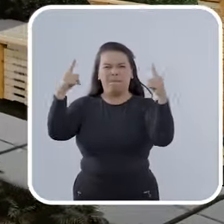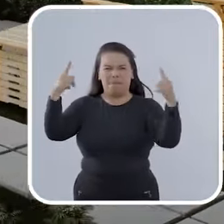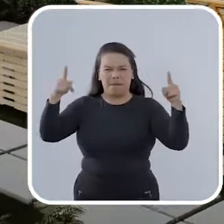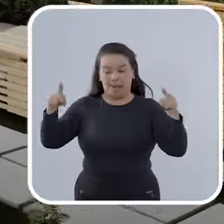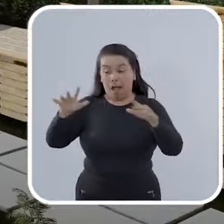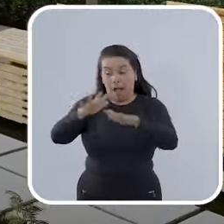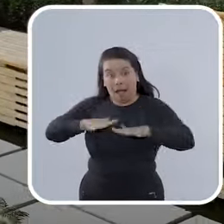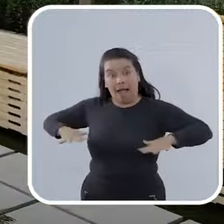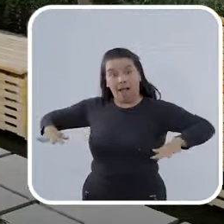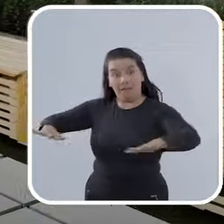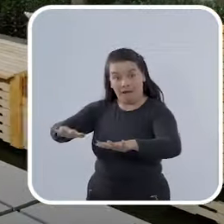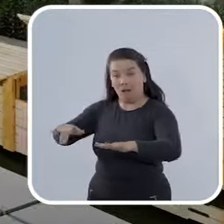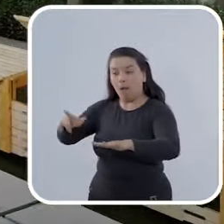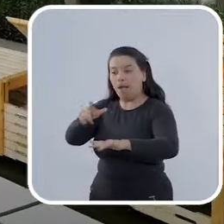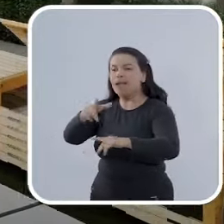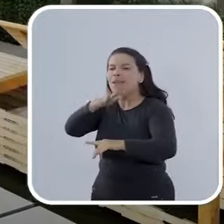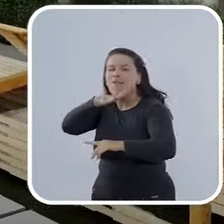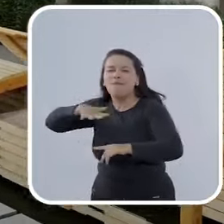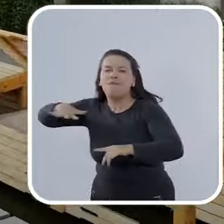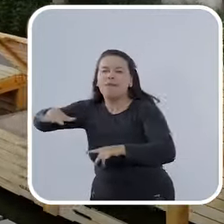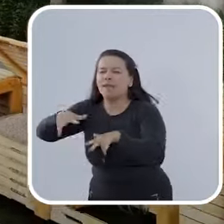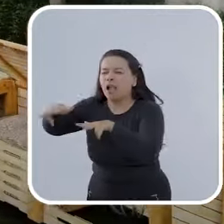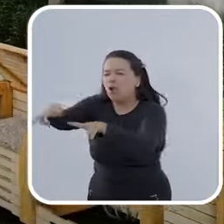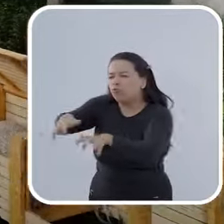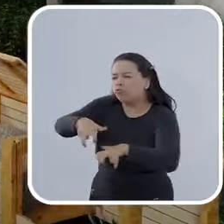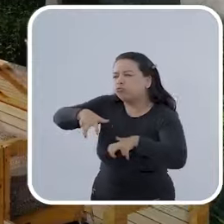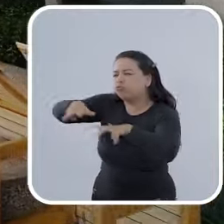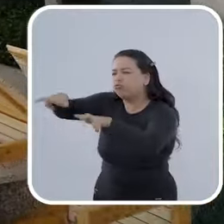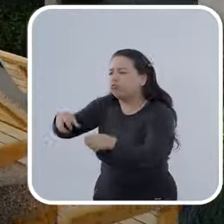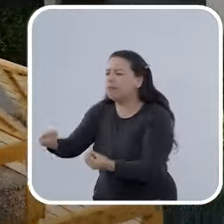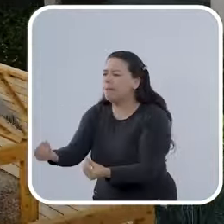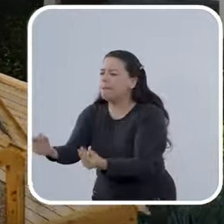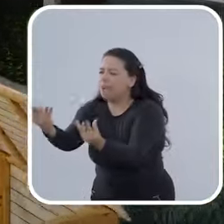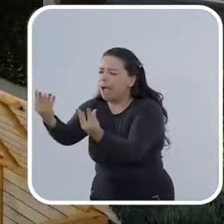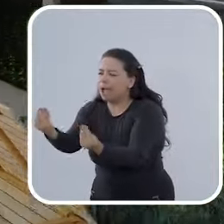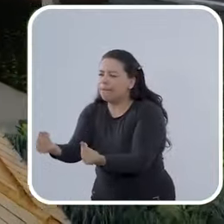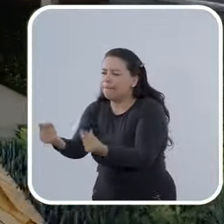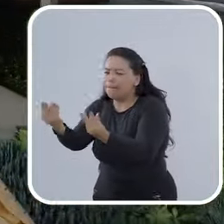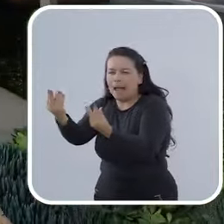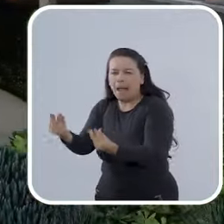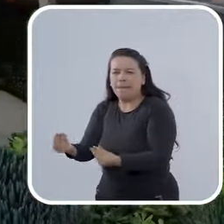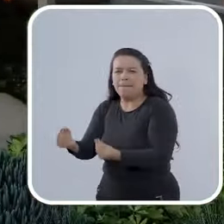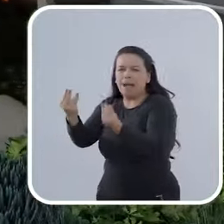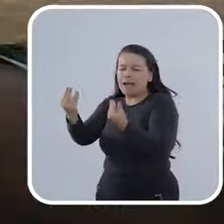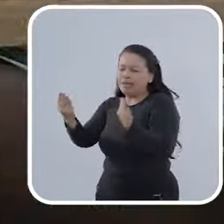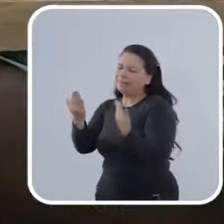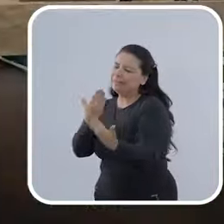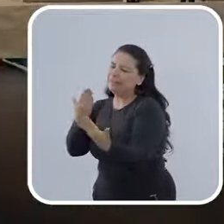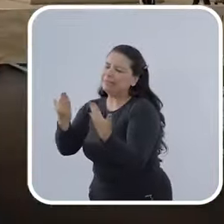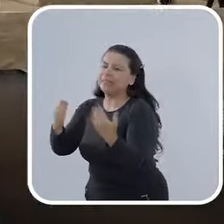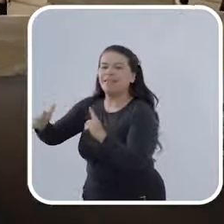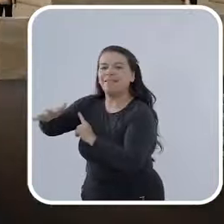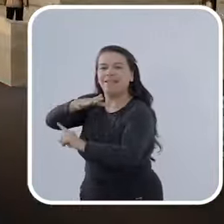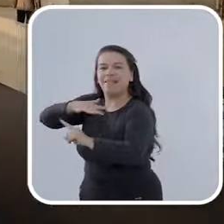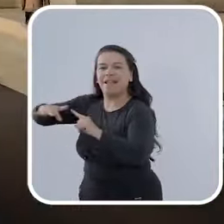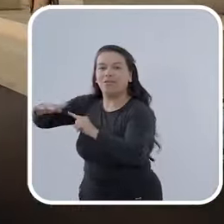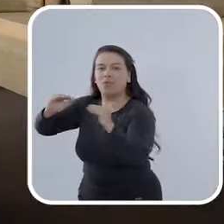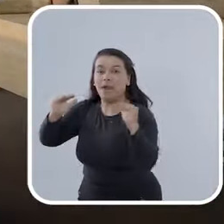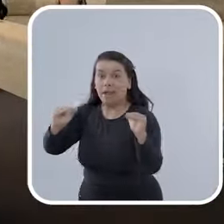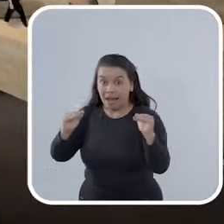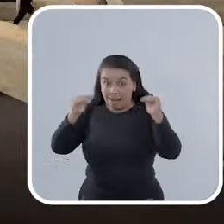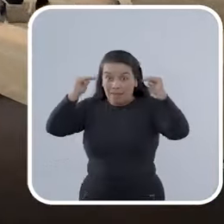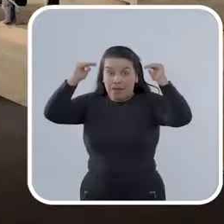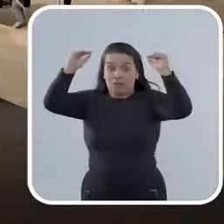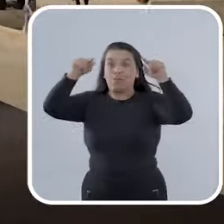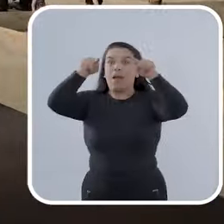cual observará una estructura que evoca antiguos camellones de cultivo de la sabana de Bogotá, con pedestales para exposiciones y